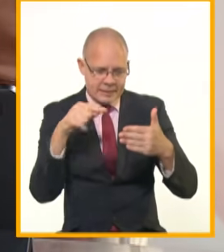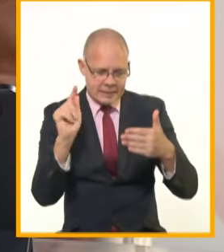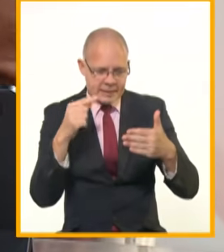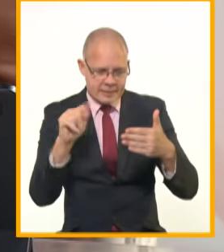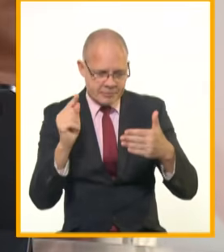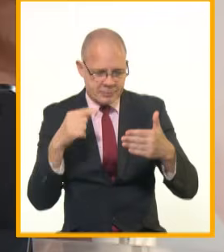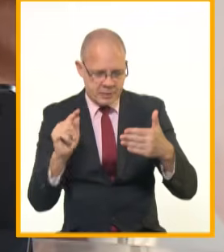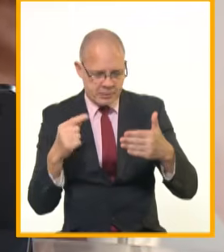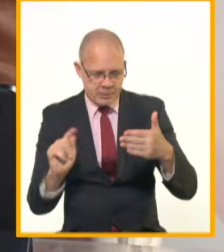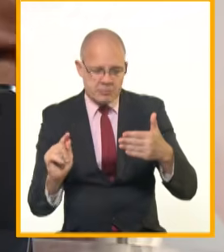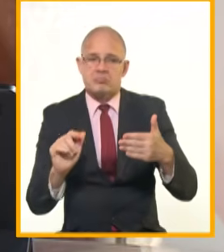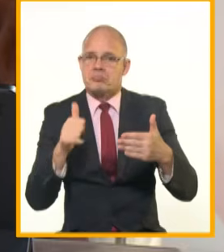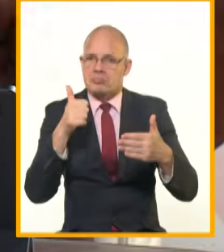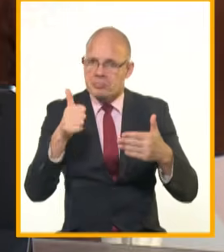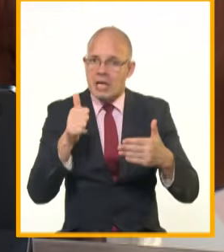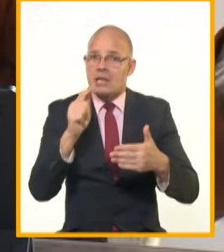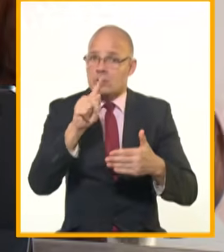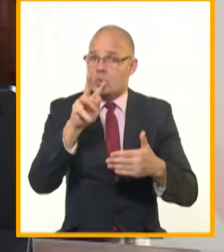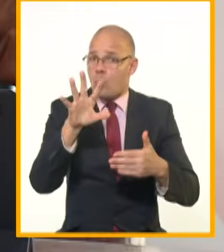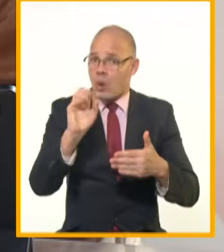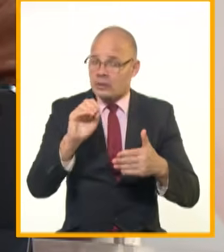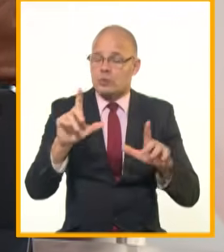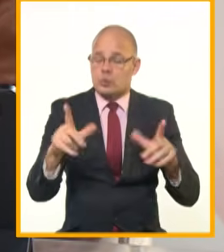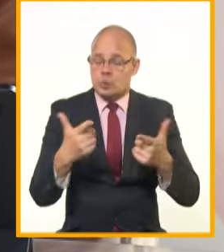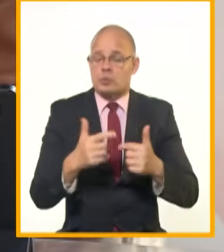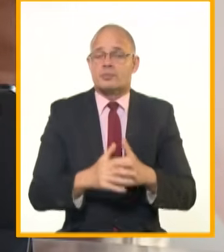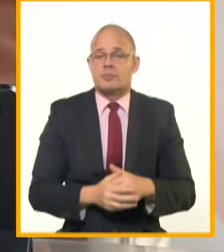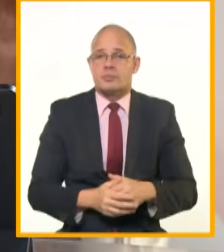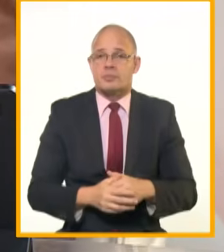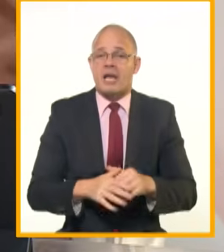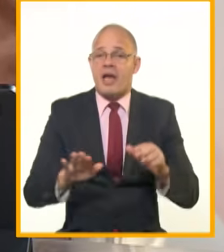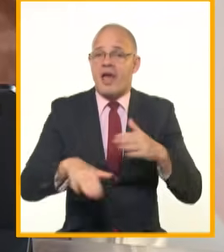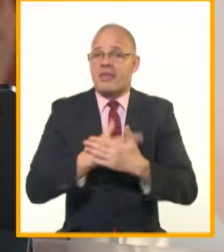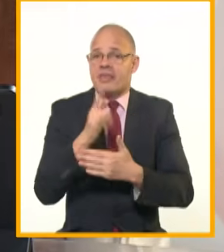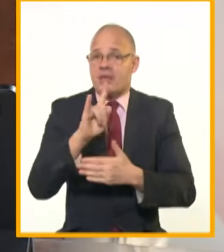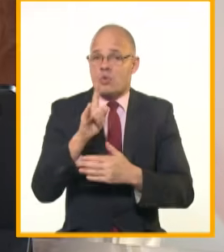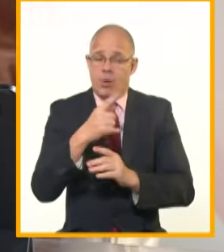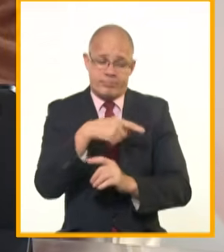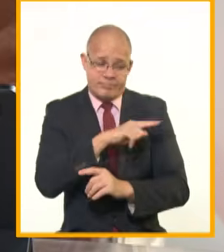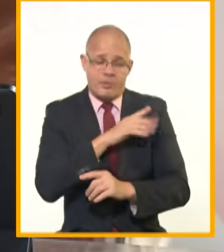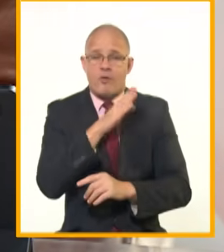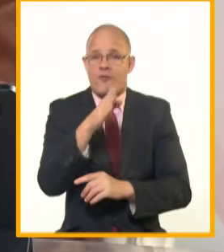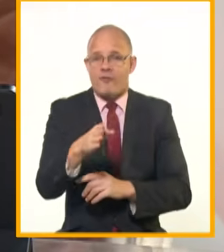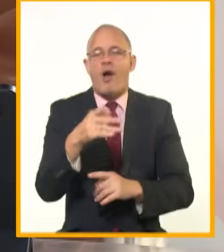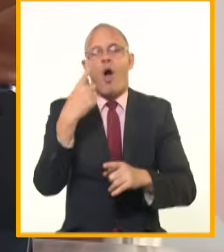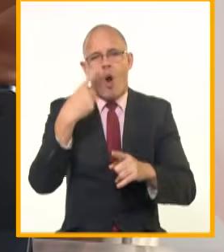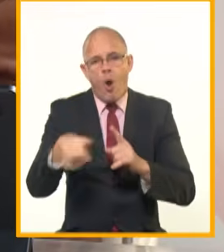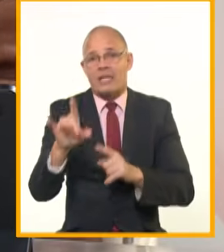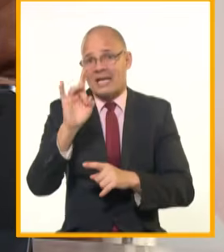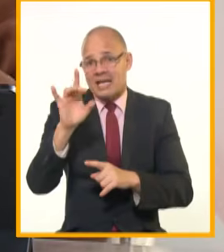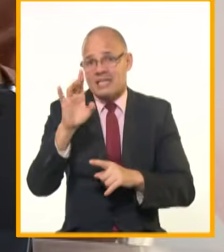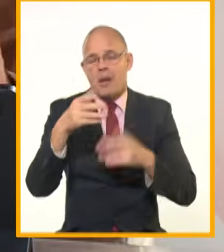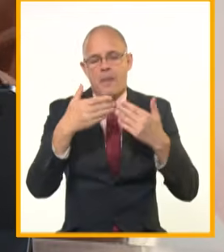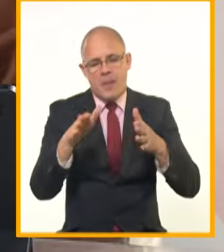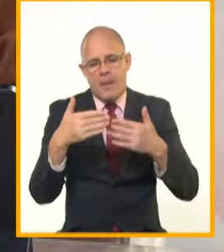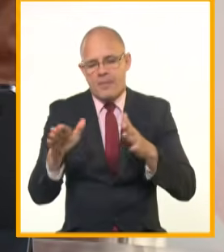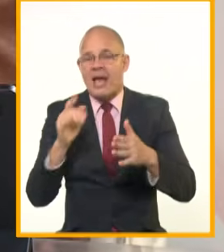peso. Y bueno, ese día, el recorrido, el día 9, inauguramos 15 que seleccionamos ahí. Por ejemplo, la